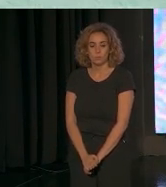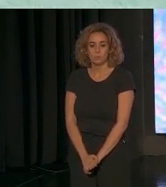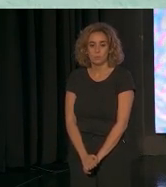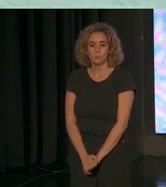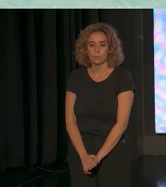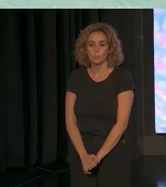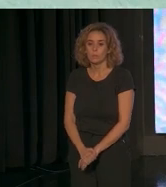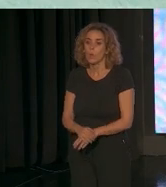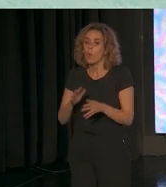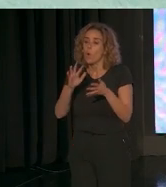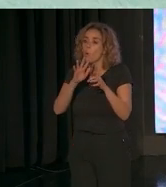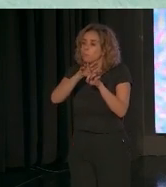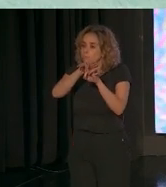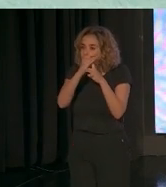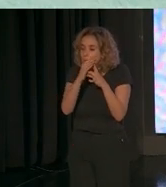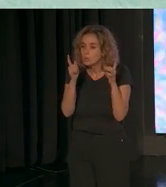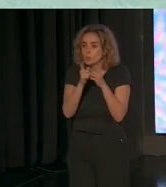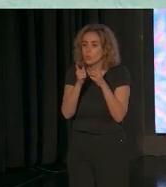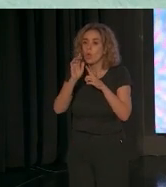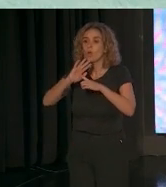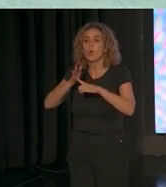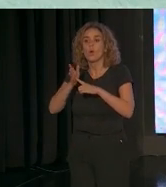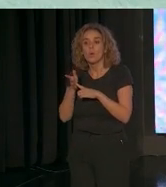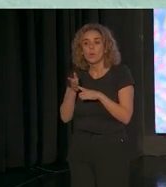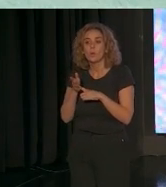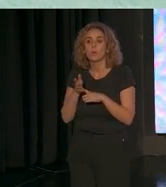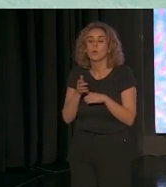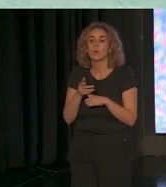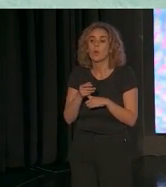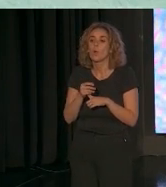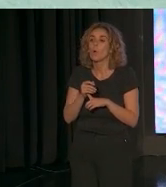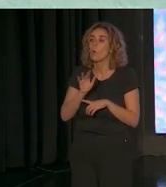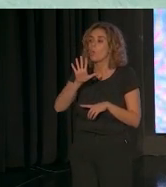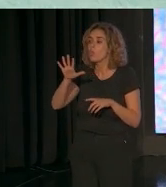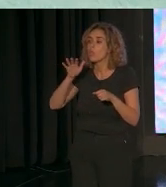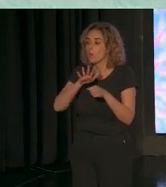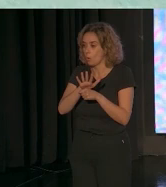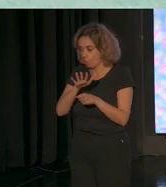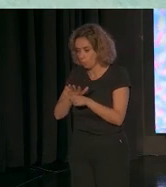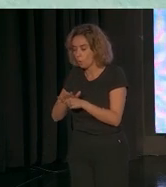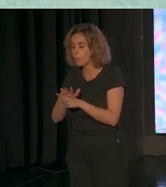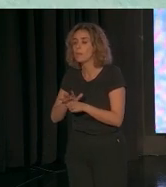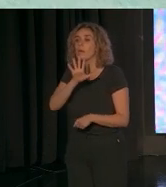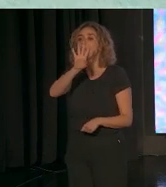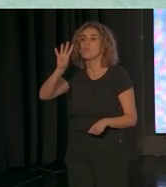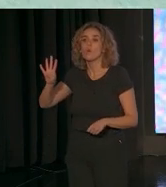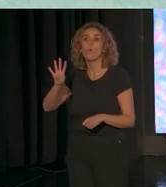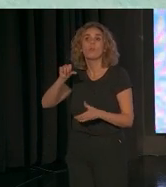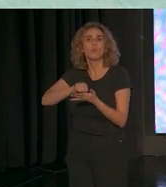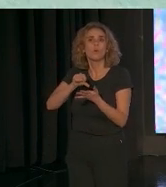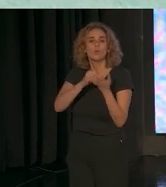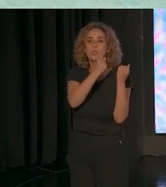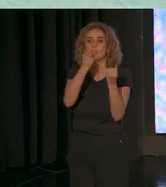Un breve contexto. Castilla-La Mancha está compuesta por esas cinco provincias que ven ustedes ahí, 54 centros, instituciones